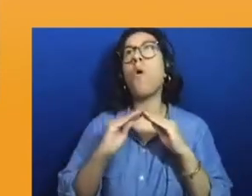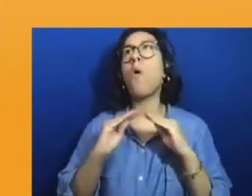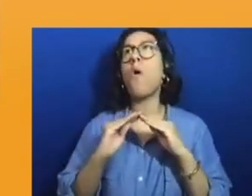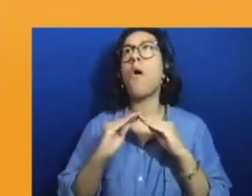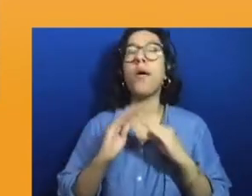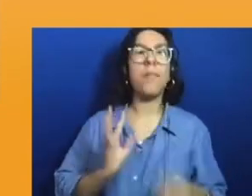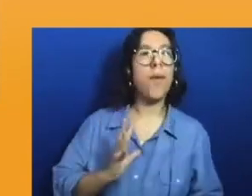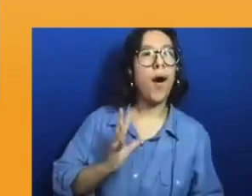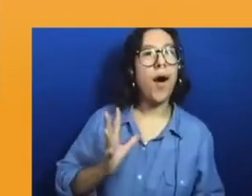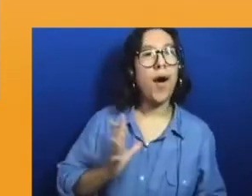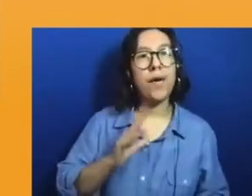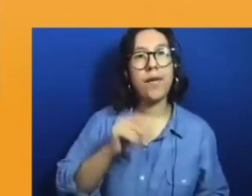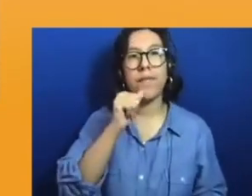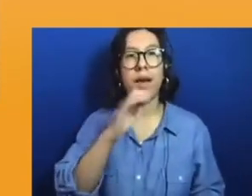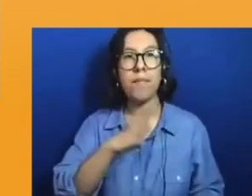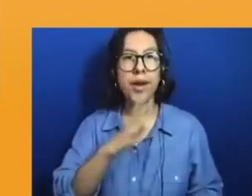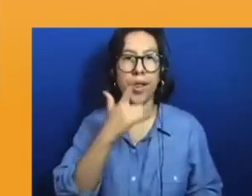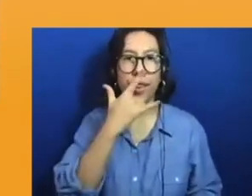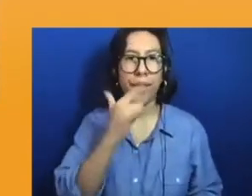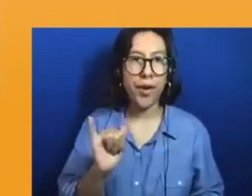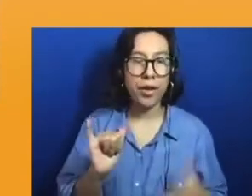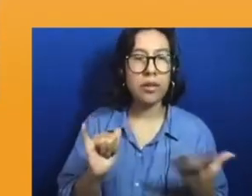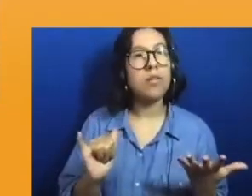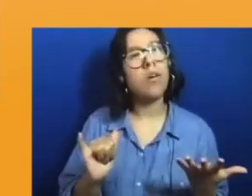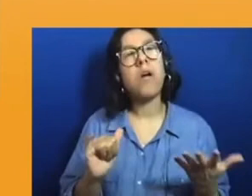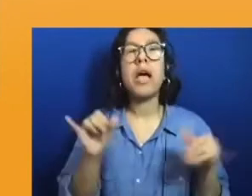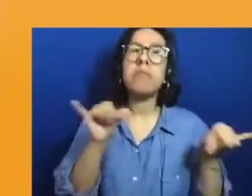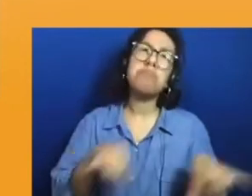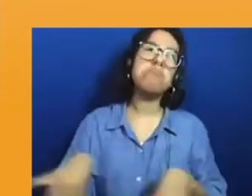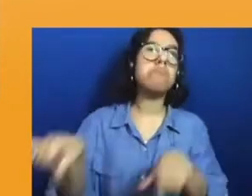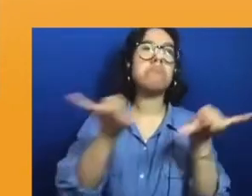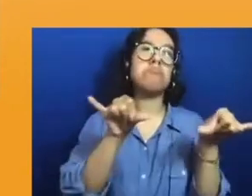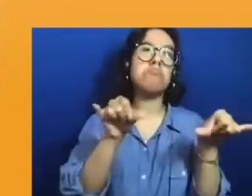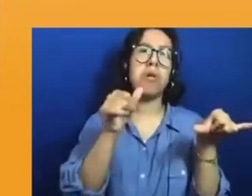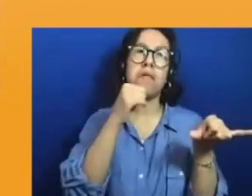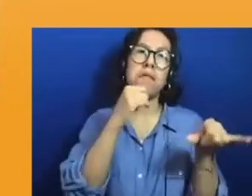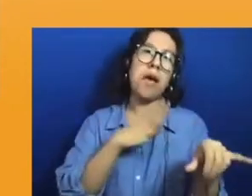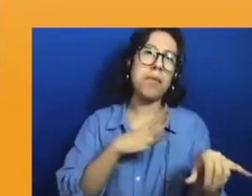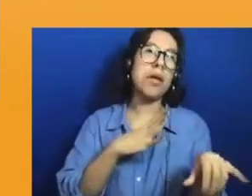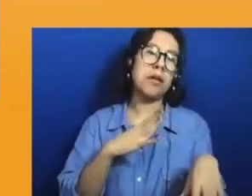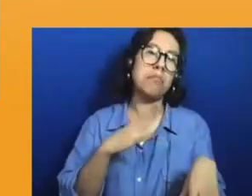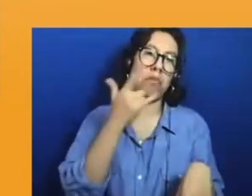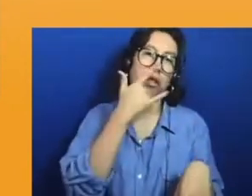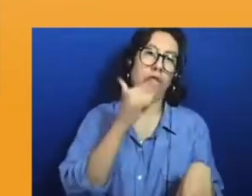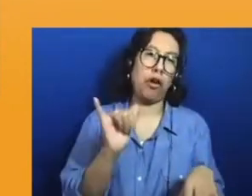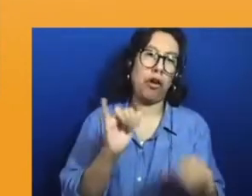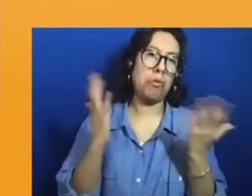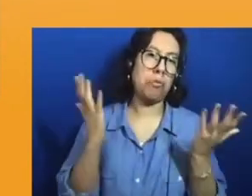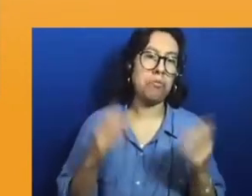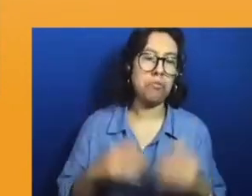tener como un look más estereotípico, moderno, femenino, si quieres llamarlo así.